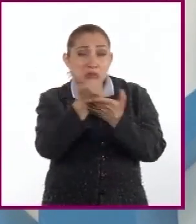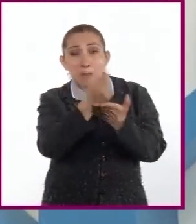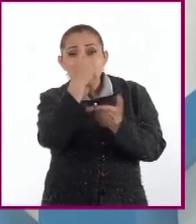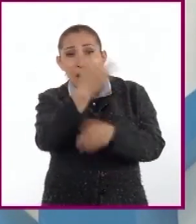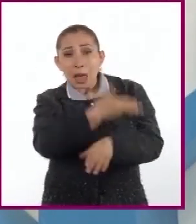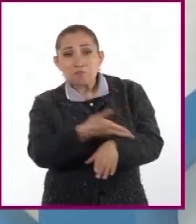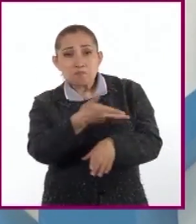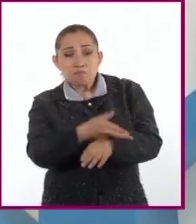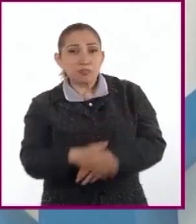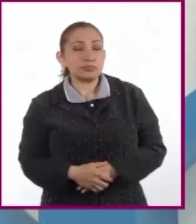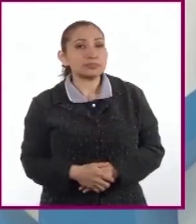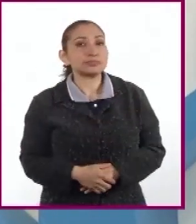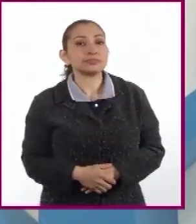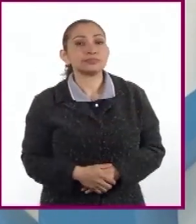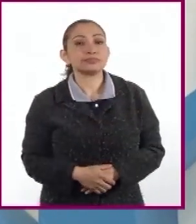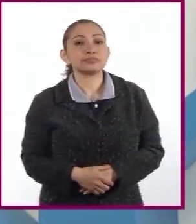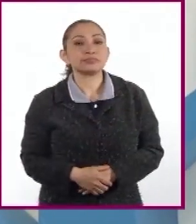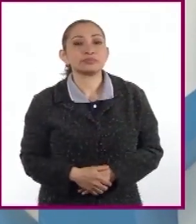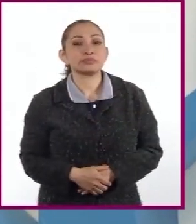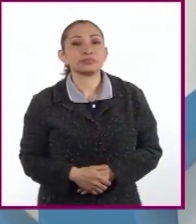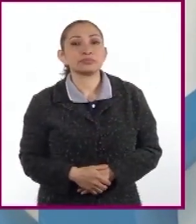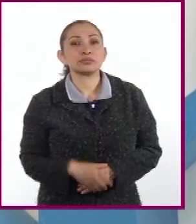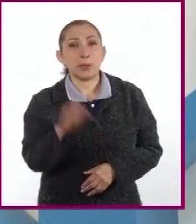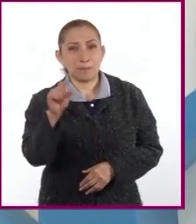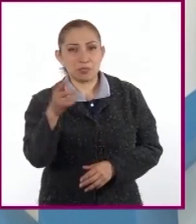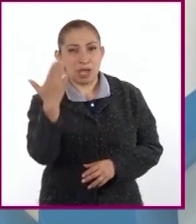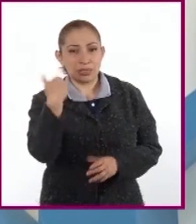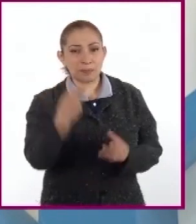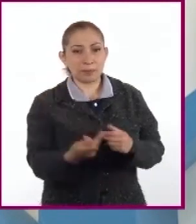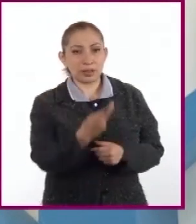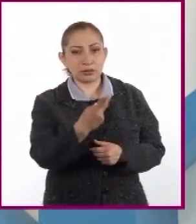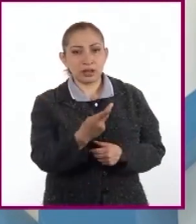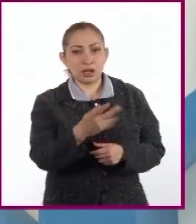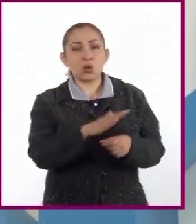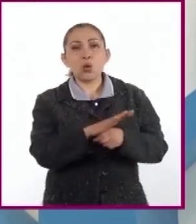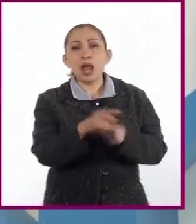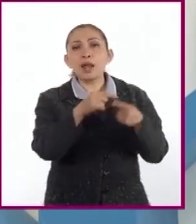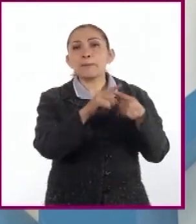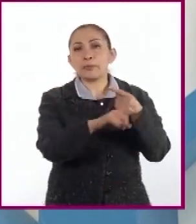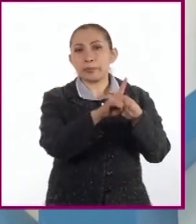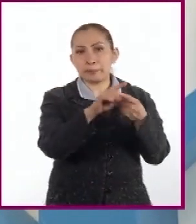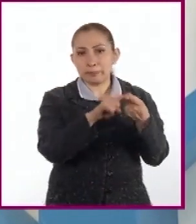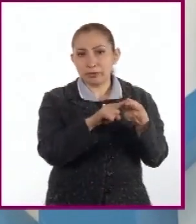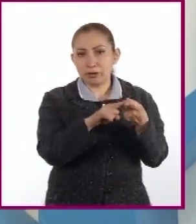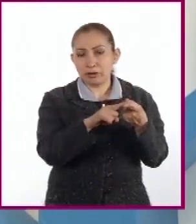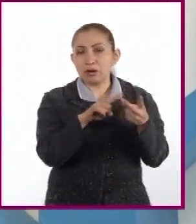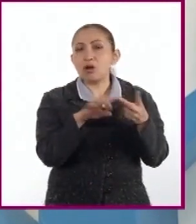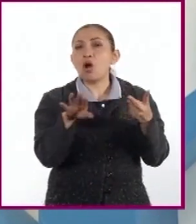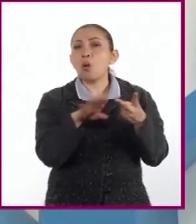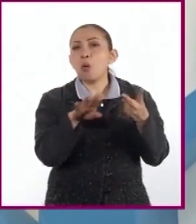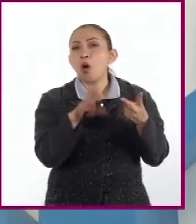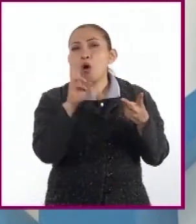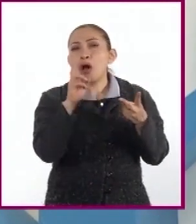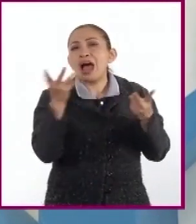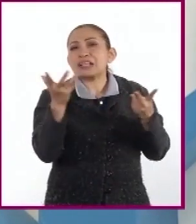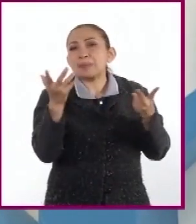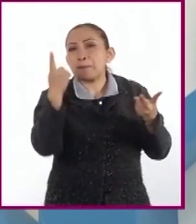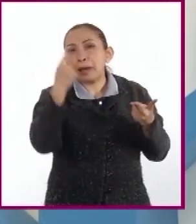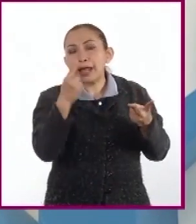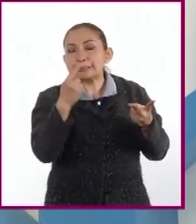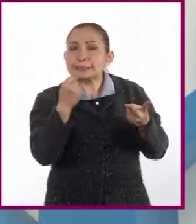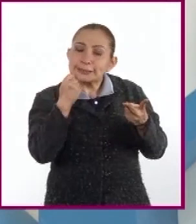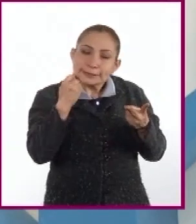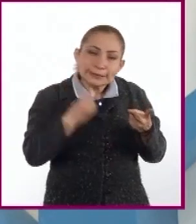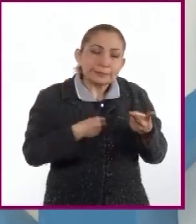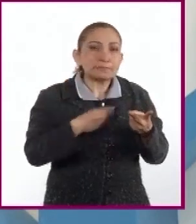pudieran enfrentar. Tomen como base las preguntas. ¿Cuál es el desafío? ¿Cómo se enfrenta? ¿Por